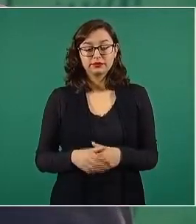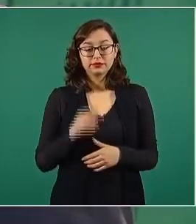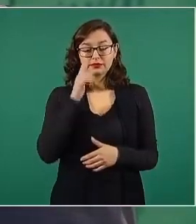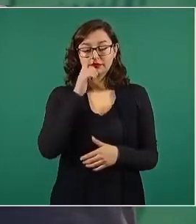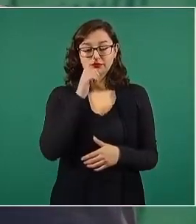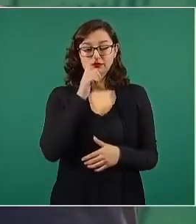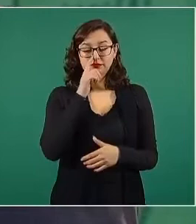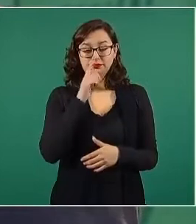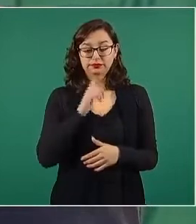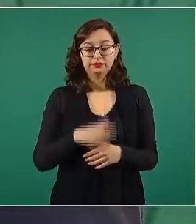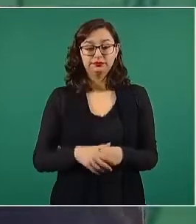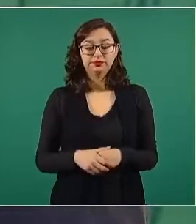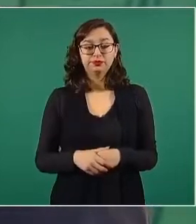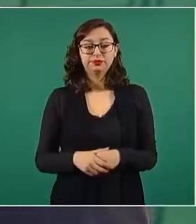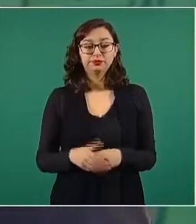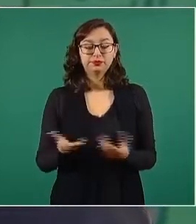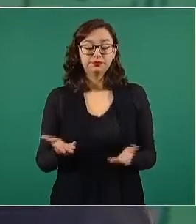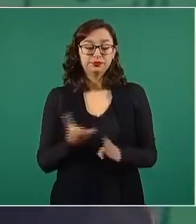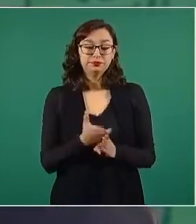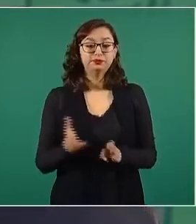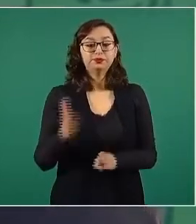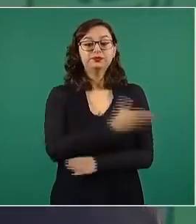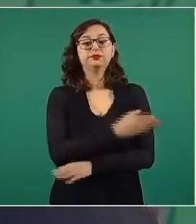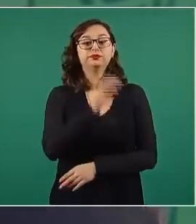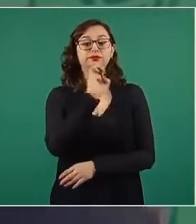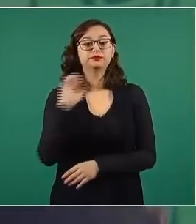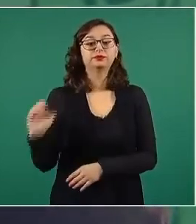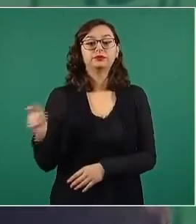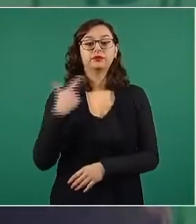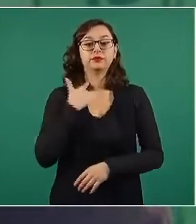durante el gobierno de Calderón